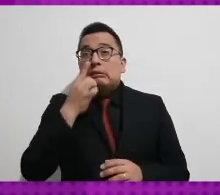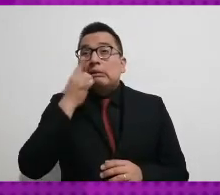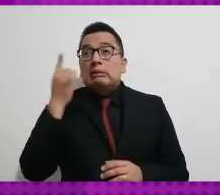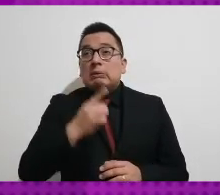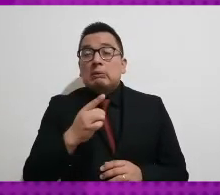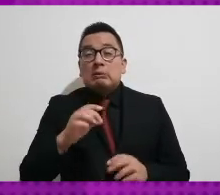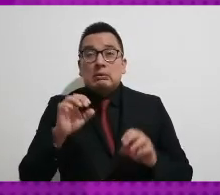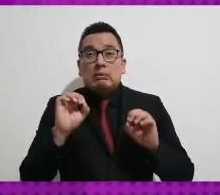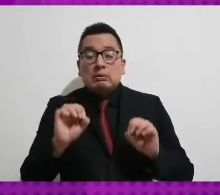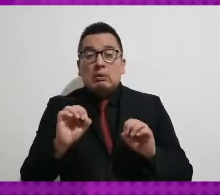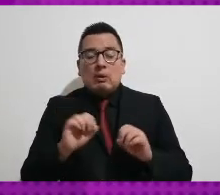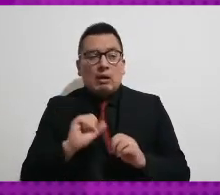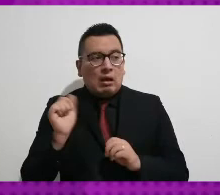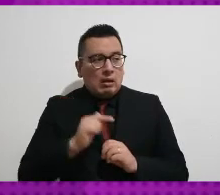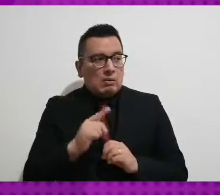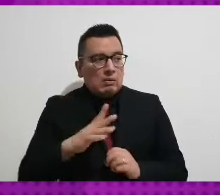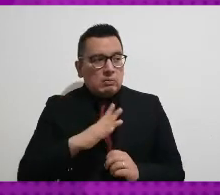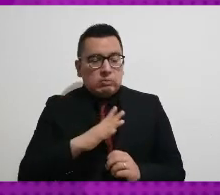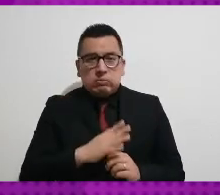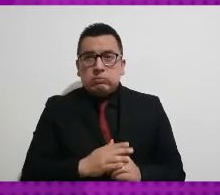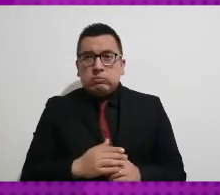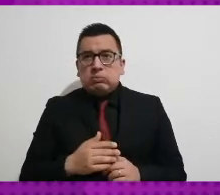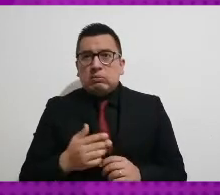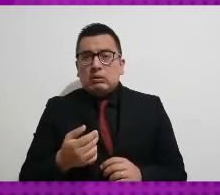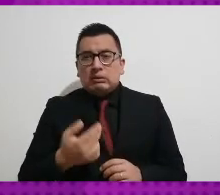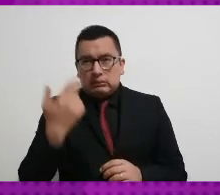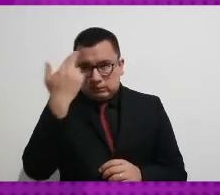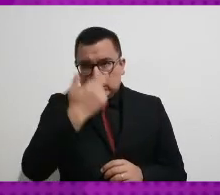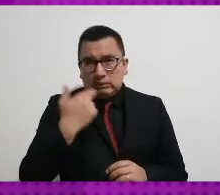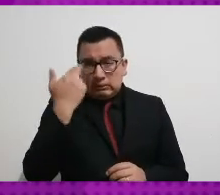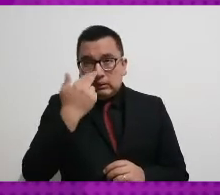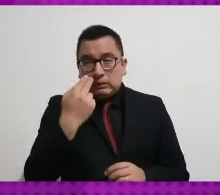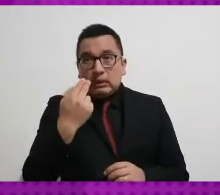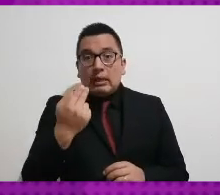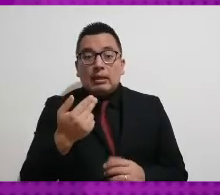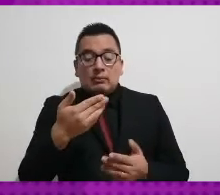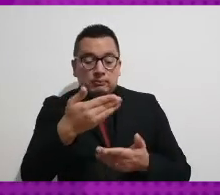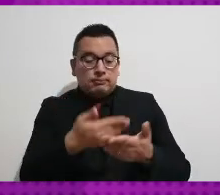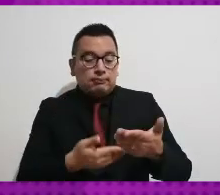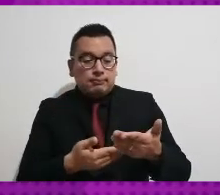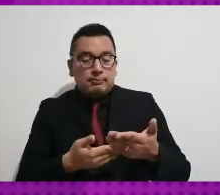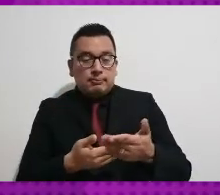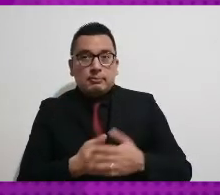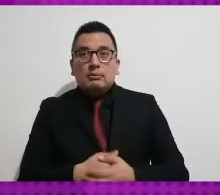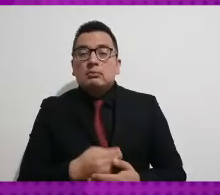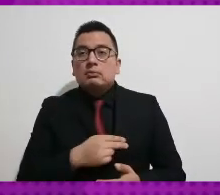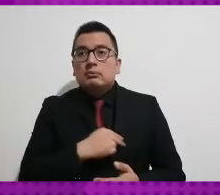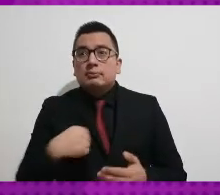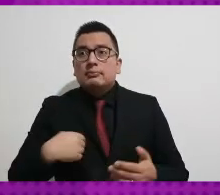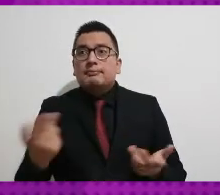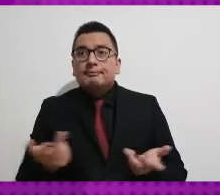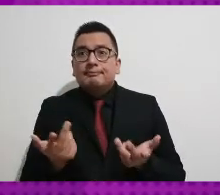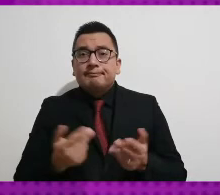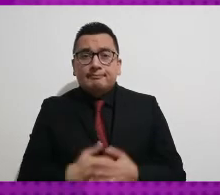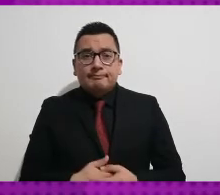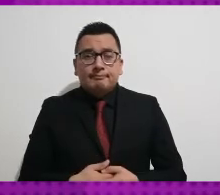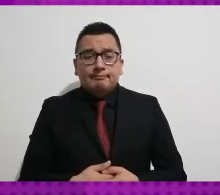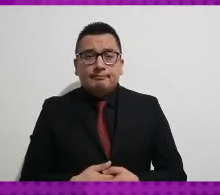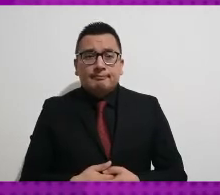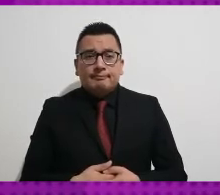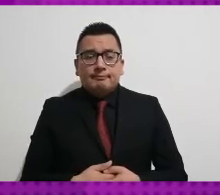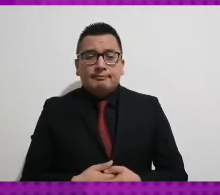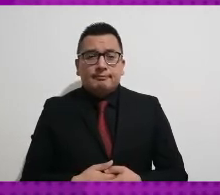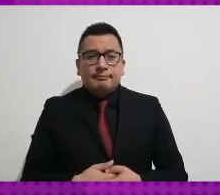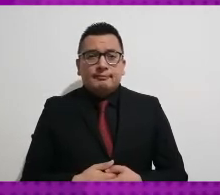denuncias y el caso que de las auditorías es un tratamiento de respeto hacia los presuntos